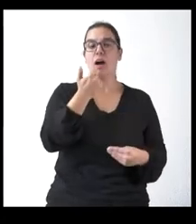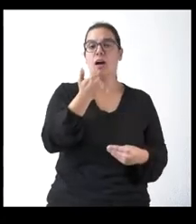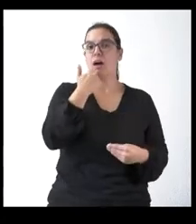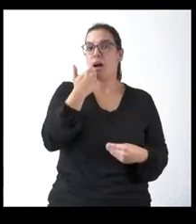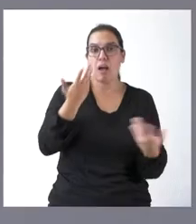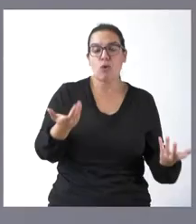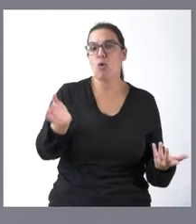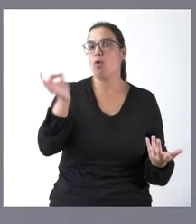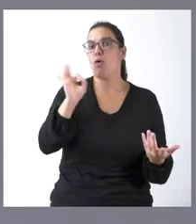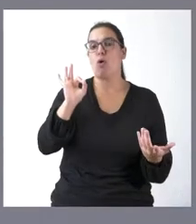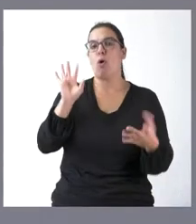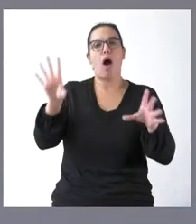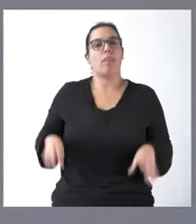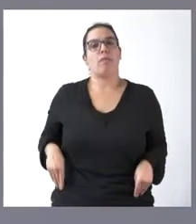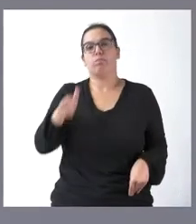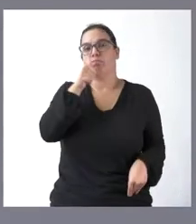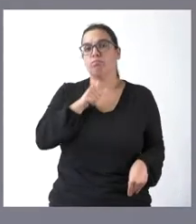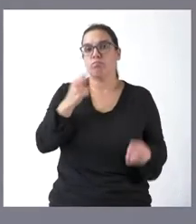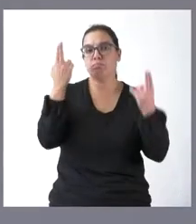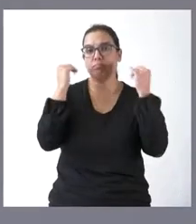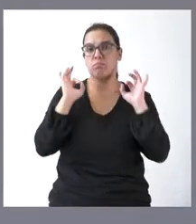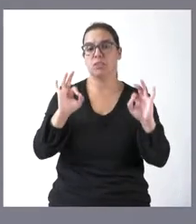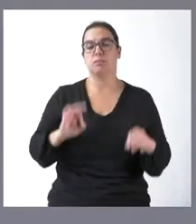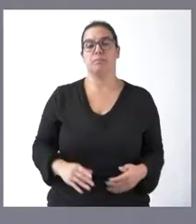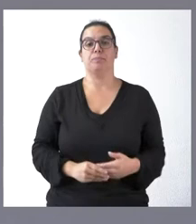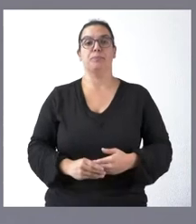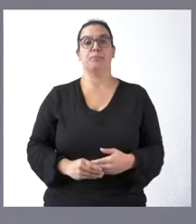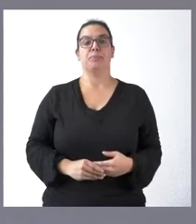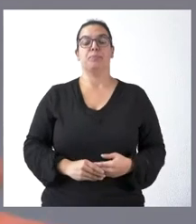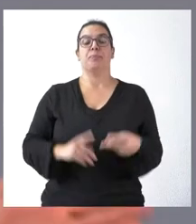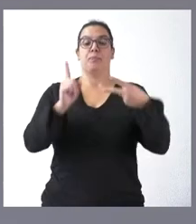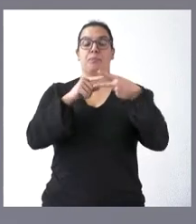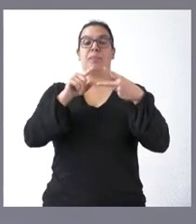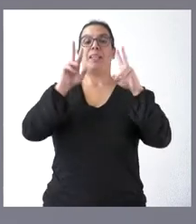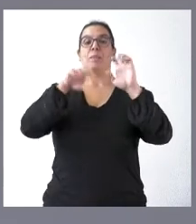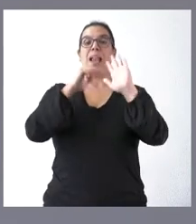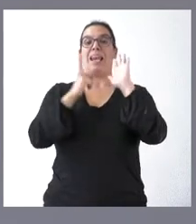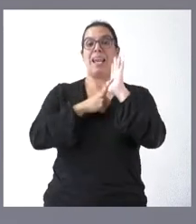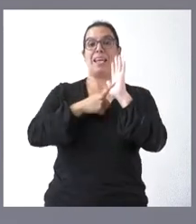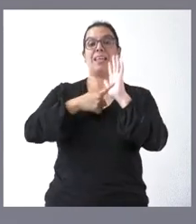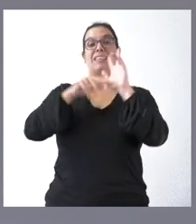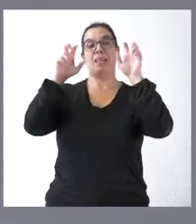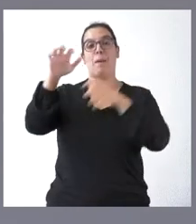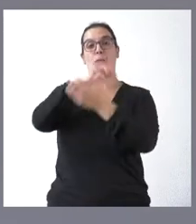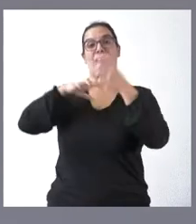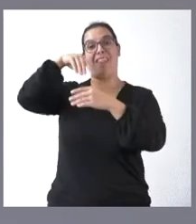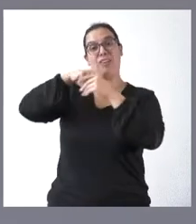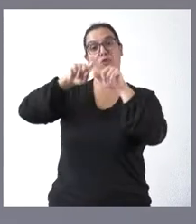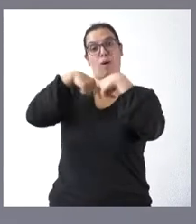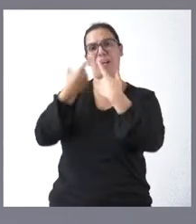decidido bueno el sentido de la ley de la violencia entre familiar lo hemos explicado alguna vez